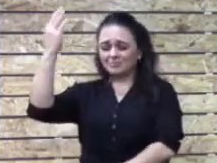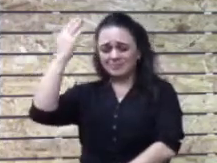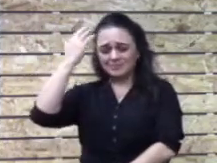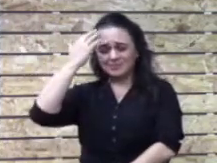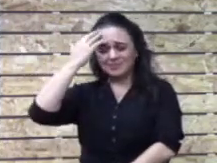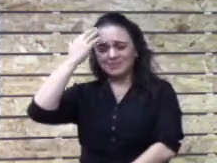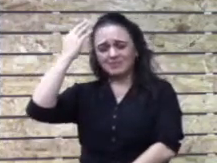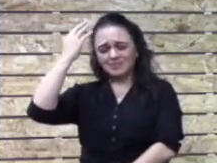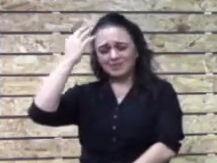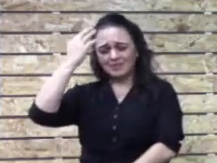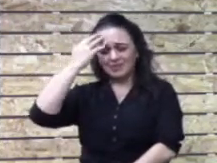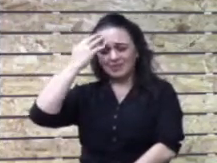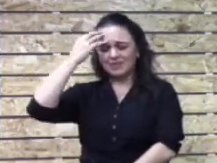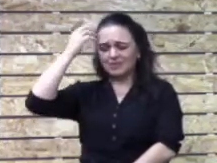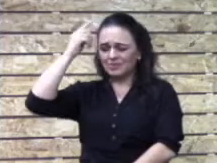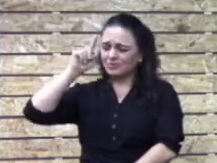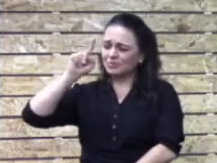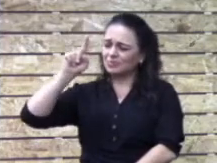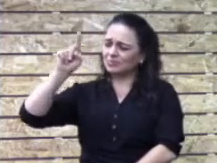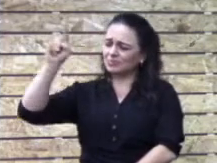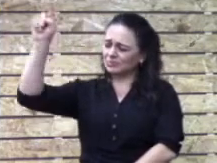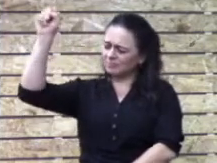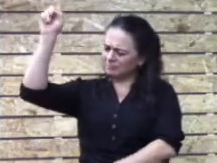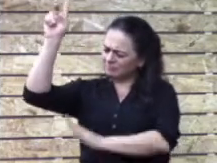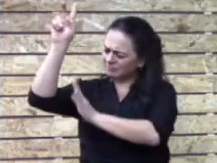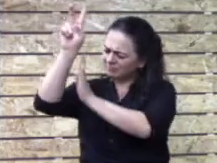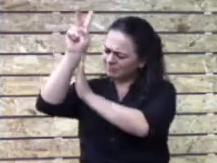porque sé que estás